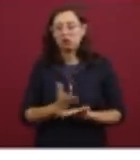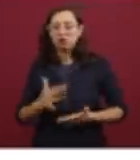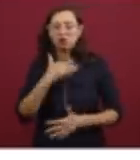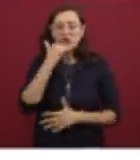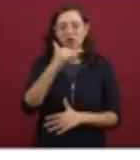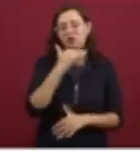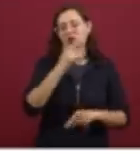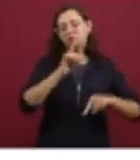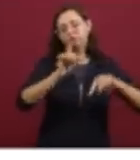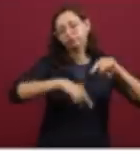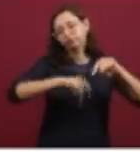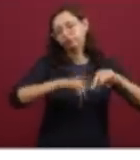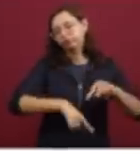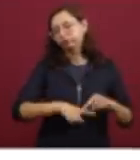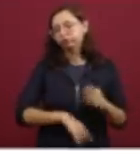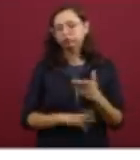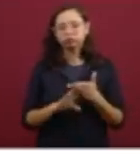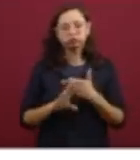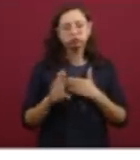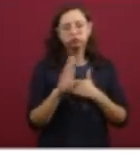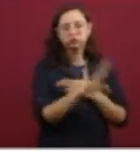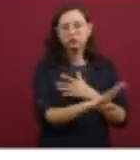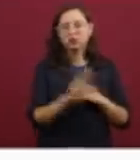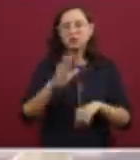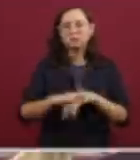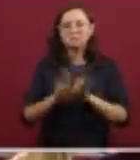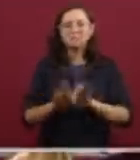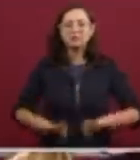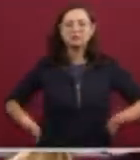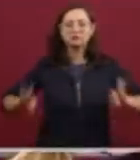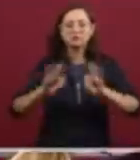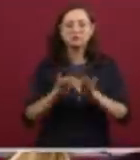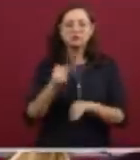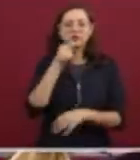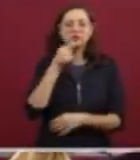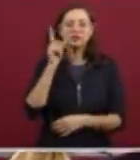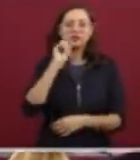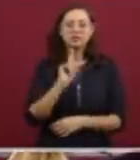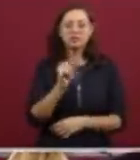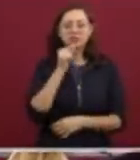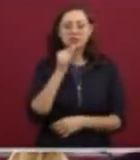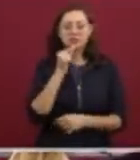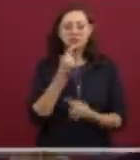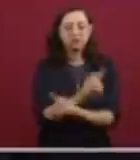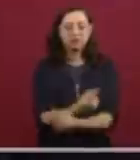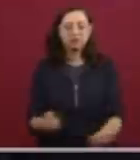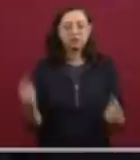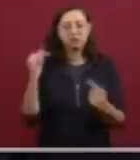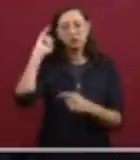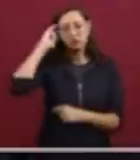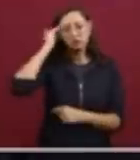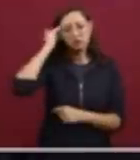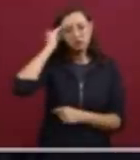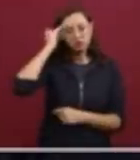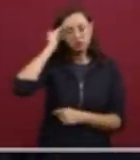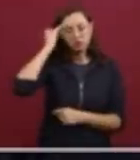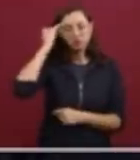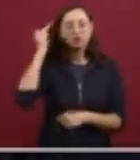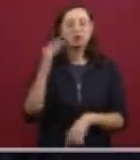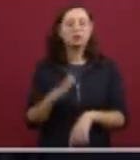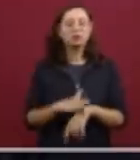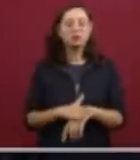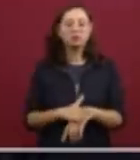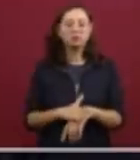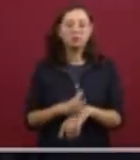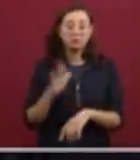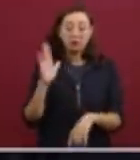corrupción, la prioridad a nuestras niñas y a nuestros niños indígenas y sobre todo si existe